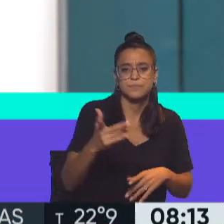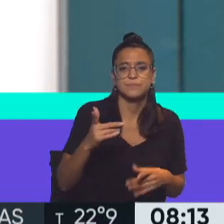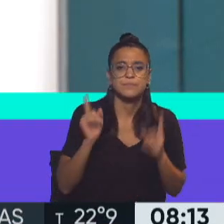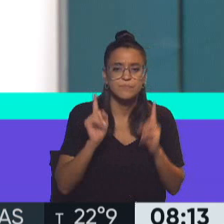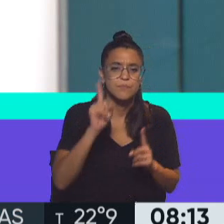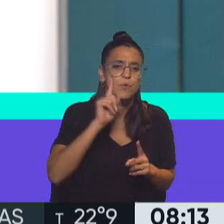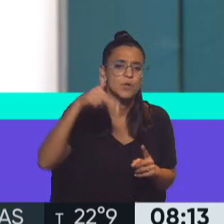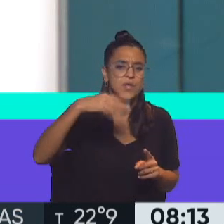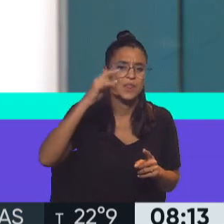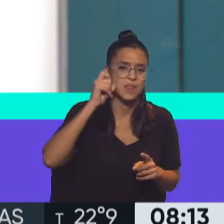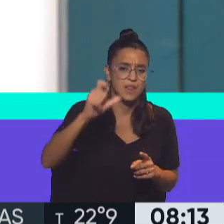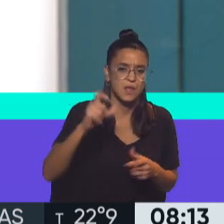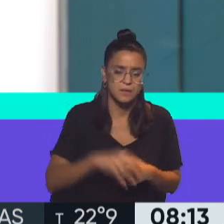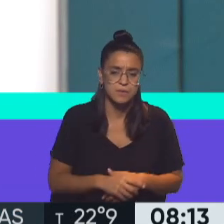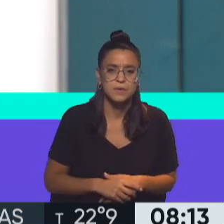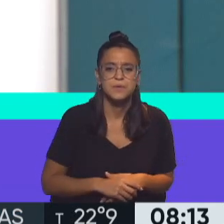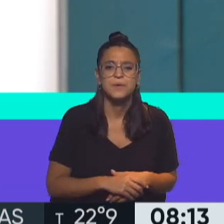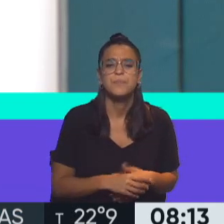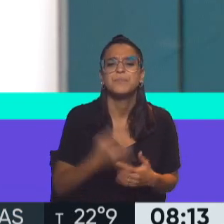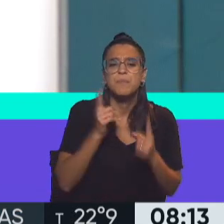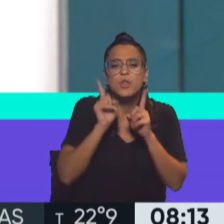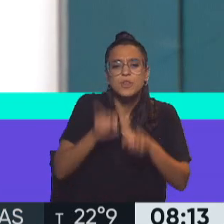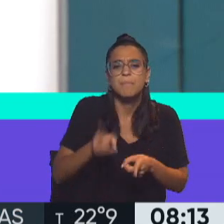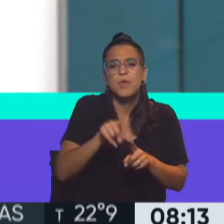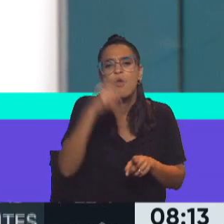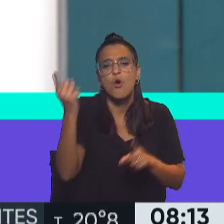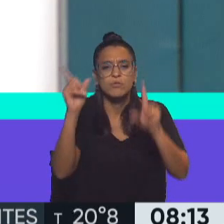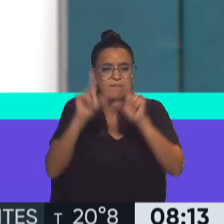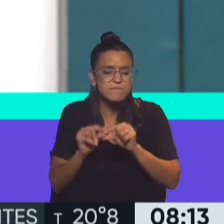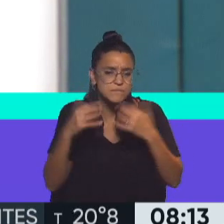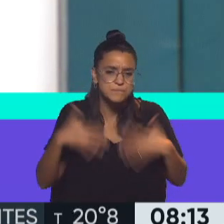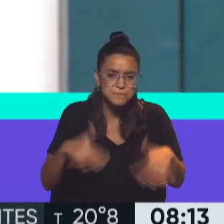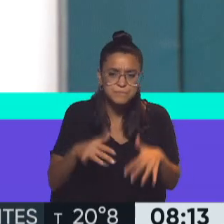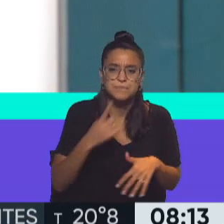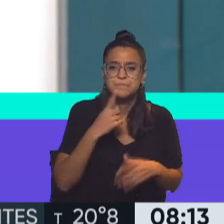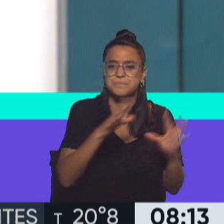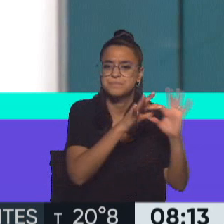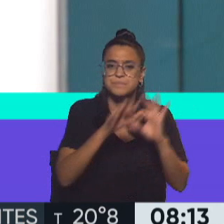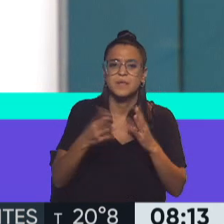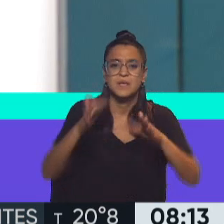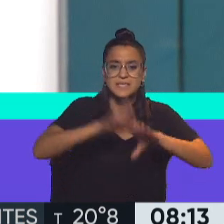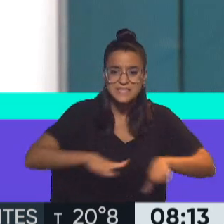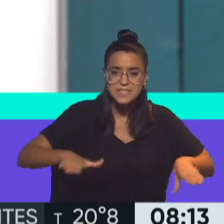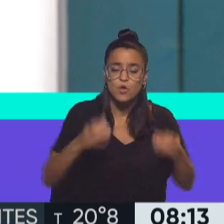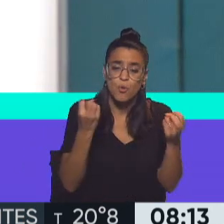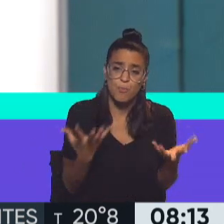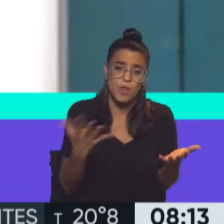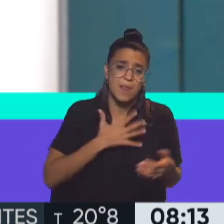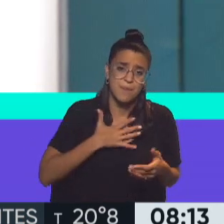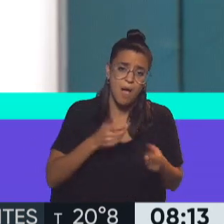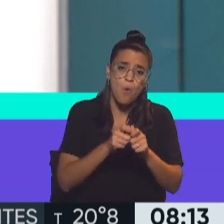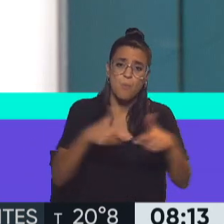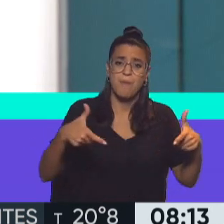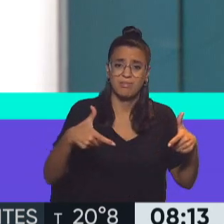saca el INDEC, ¿no? Generalmente suele ocurrir esto. Pero también hay otra cifra que alarma y mucho y es que está relacionada con los chicos, Sí, claro. porque lamentablemente